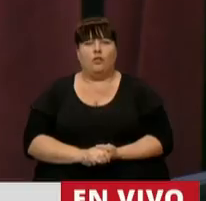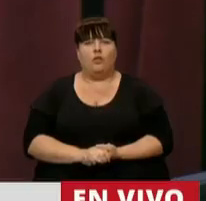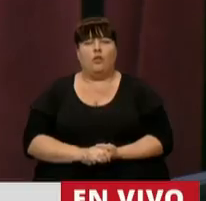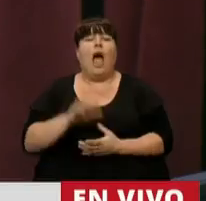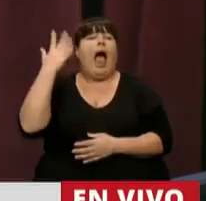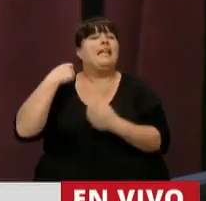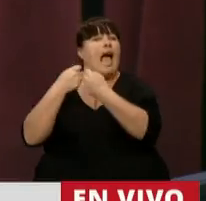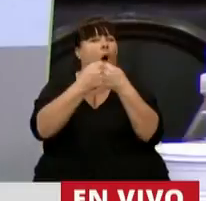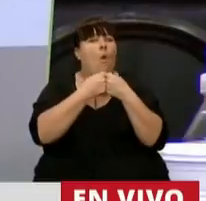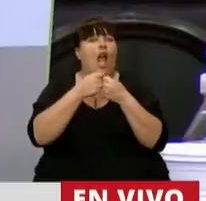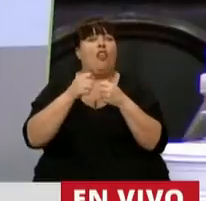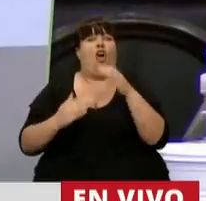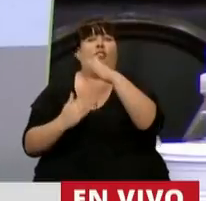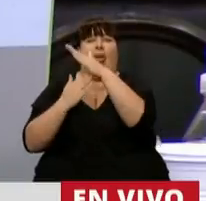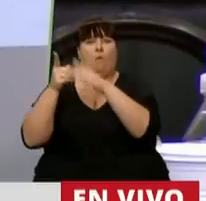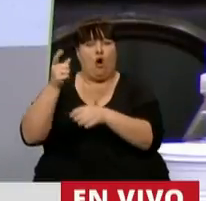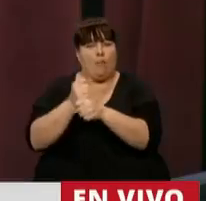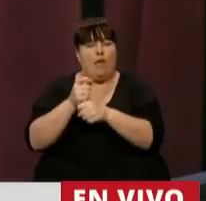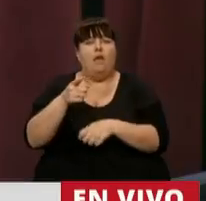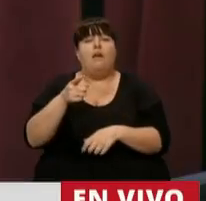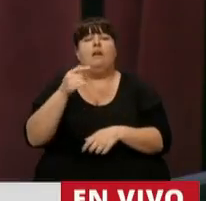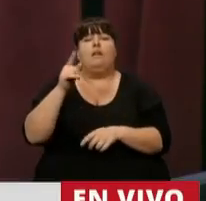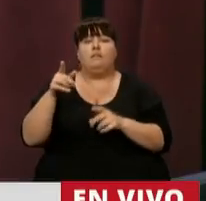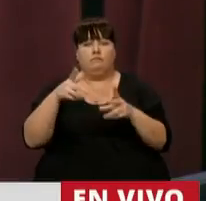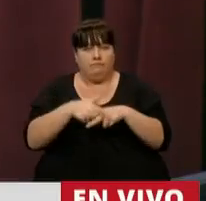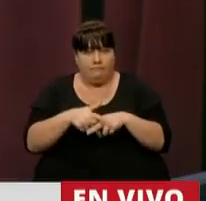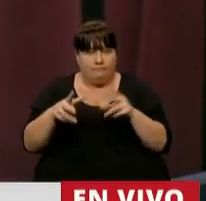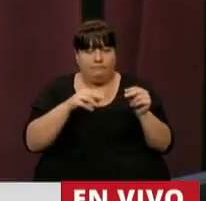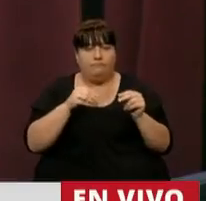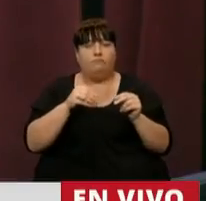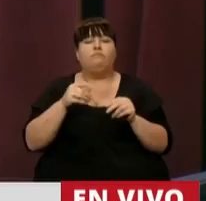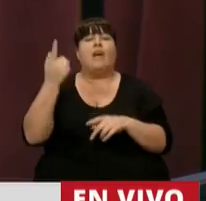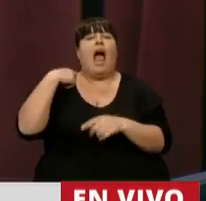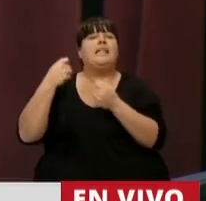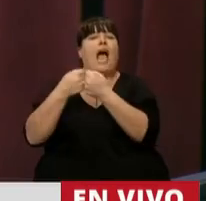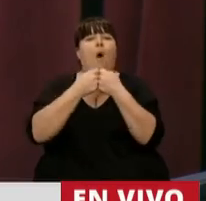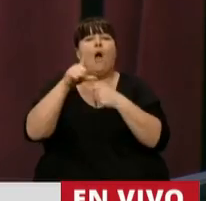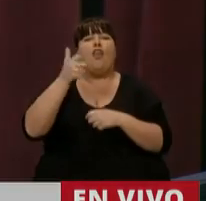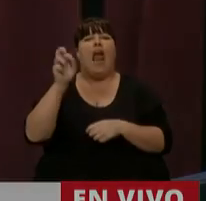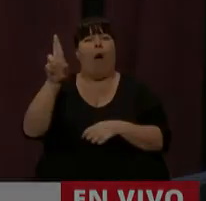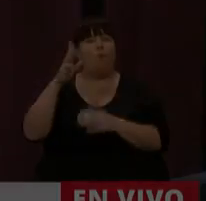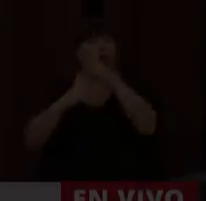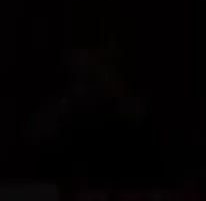un acuerdo en labor parlamentaria. Y definido en el acuerdo de labor parlamentaria.